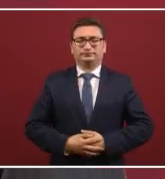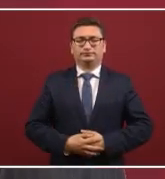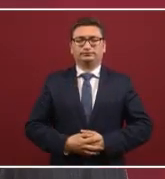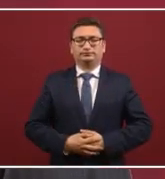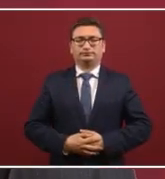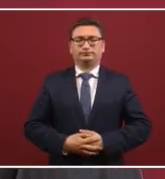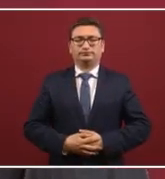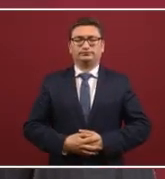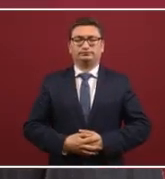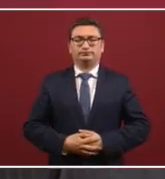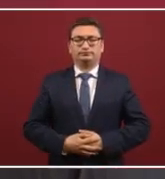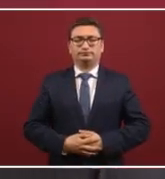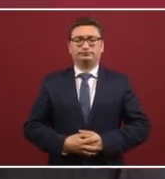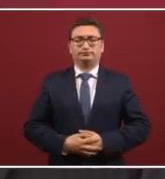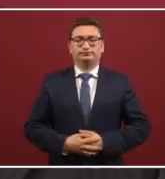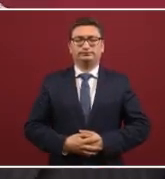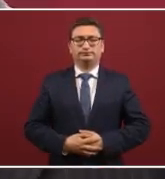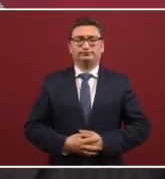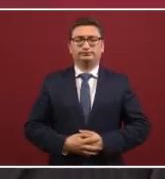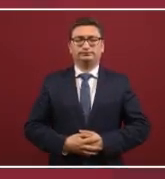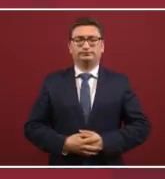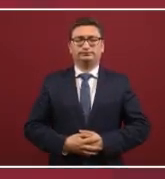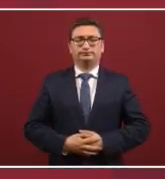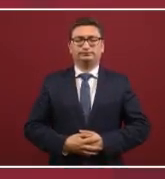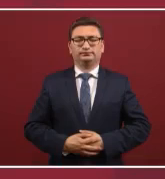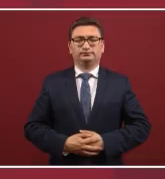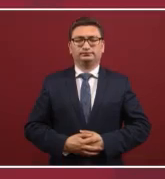Hoy se va a enviar